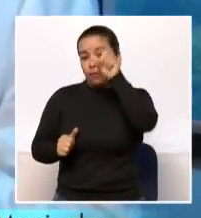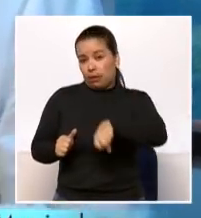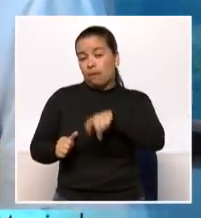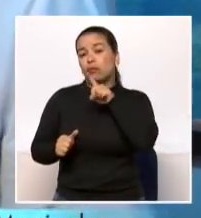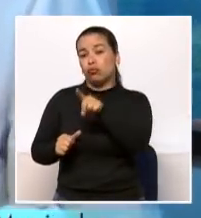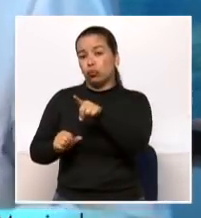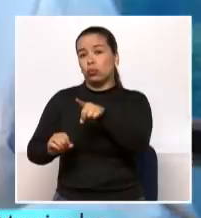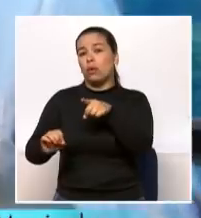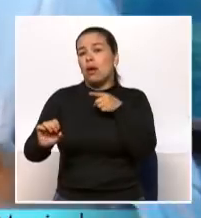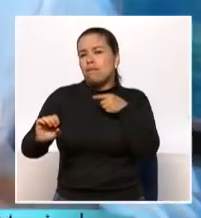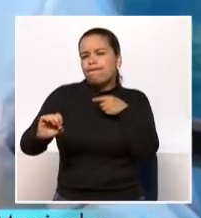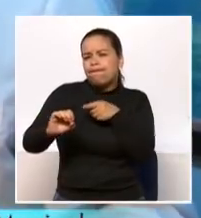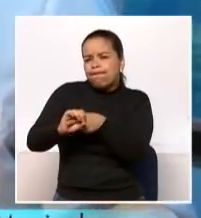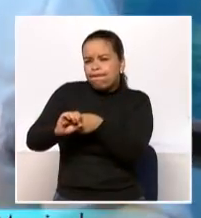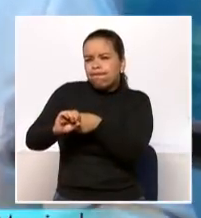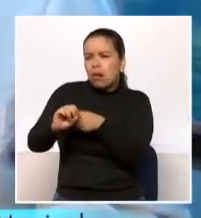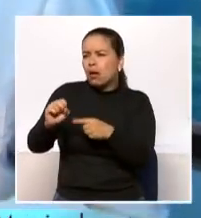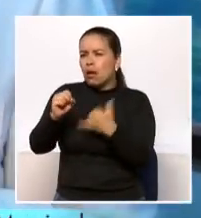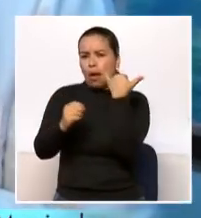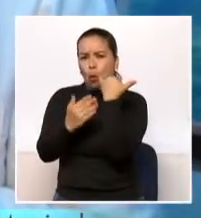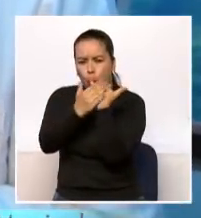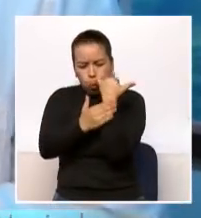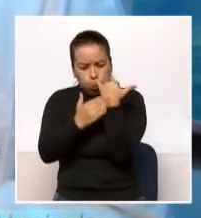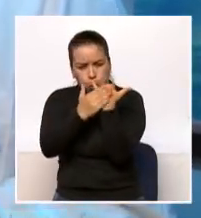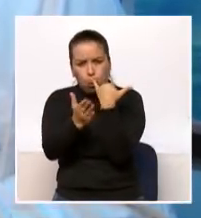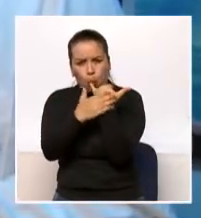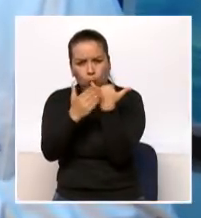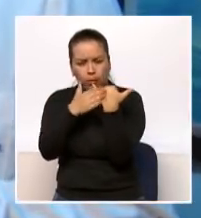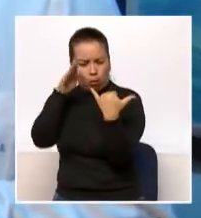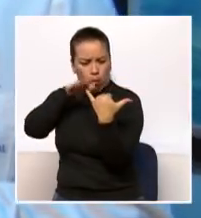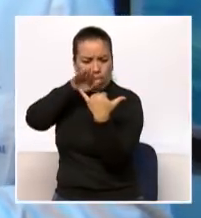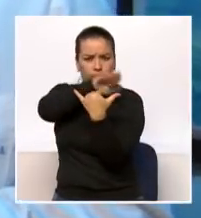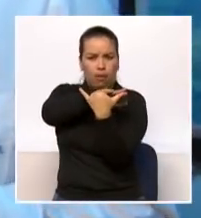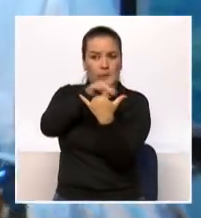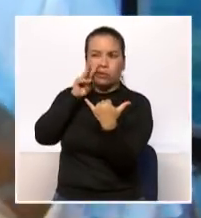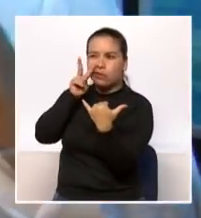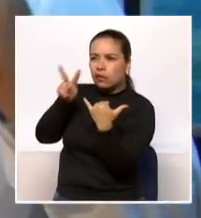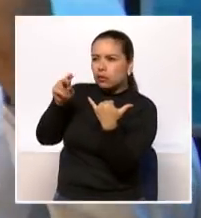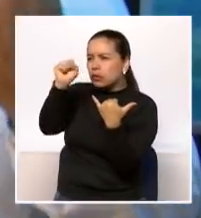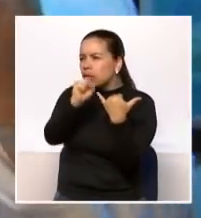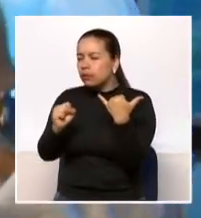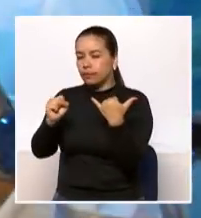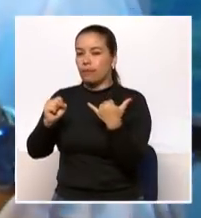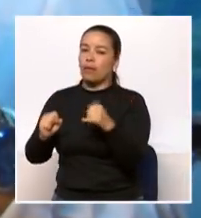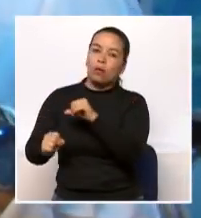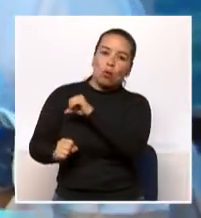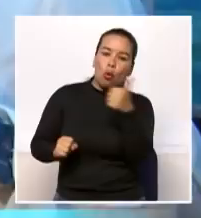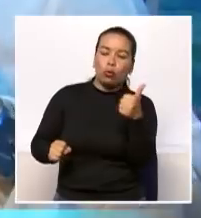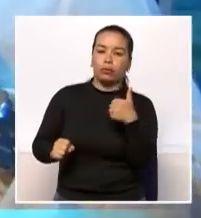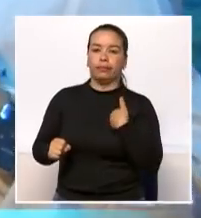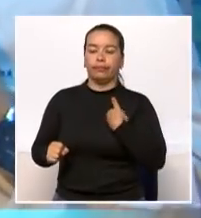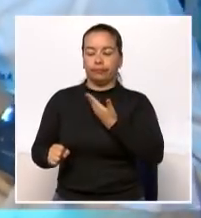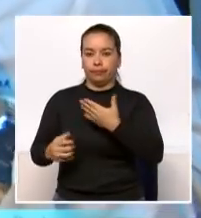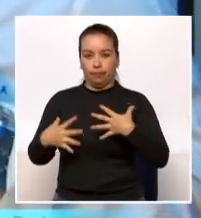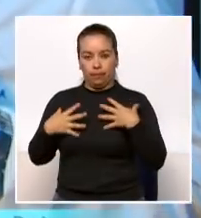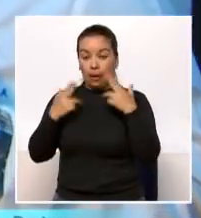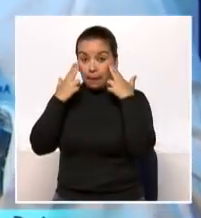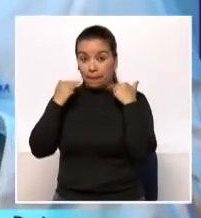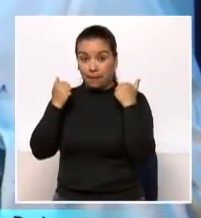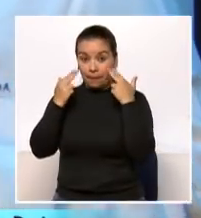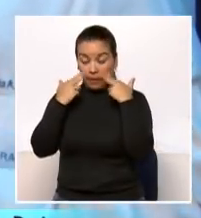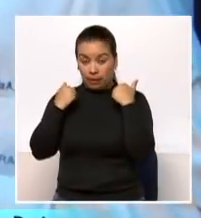ginecológico, ver el útero, ver los ovarios. ¿Qué otra cosa podemos hacer? Podemos hacer un tamizaje mamario, ¿sí? El examen